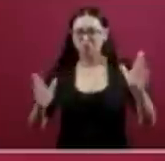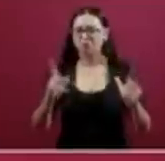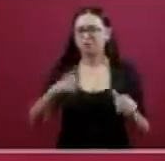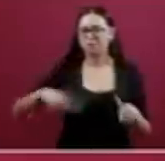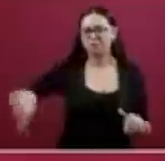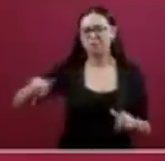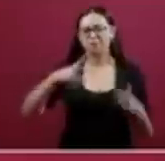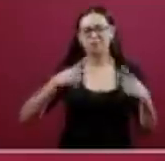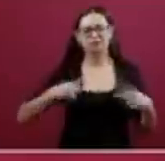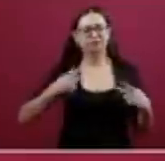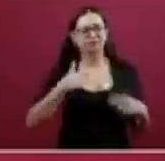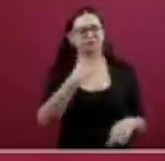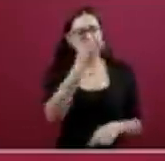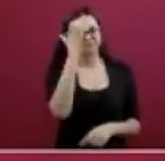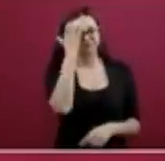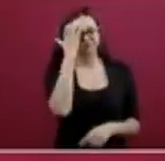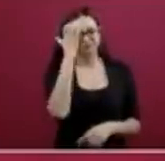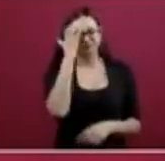creo que